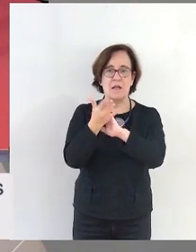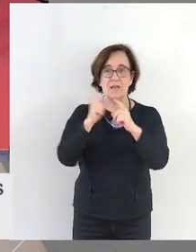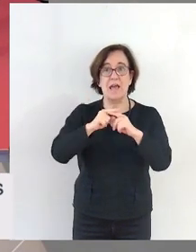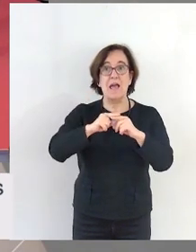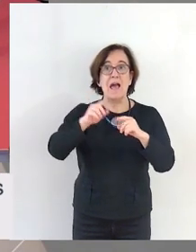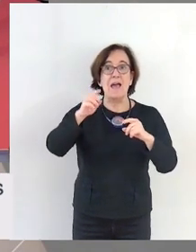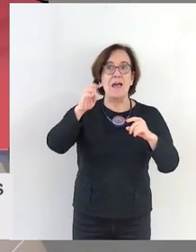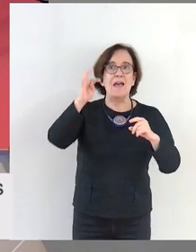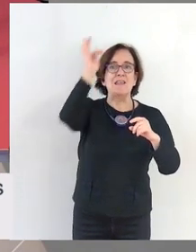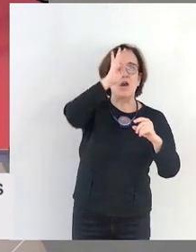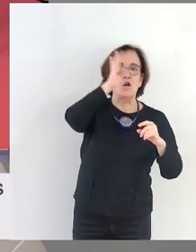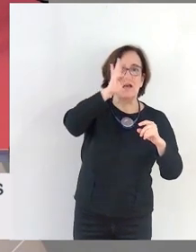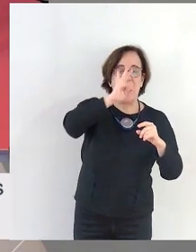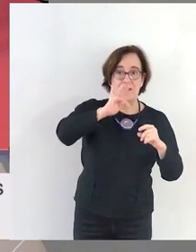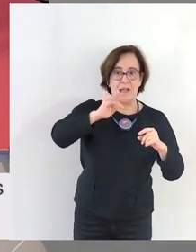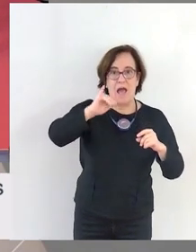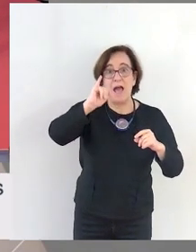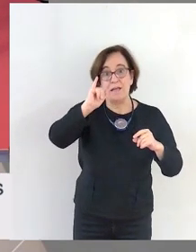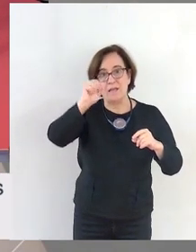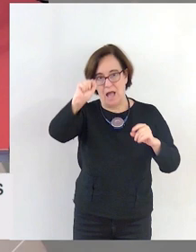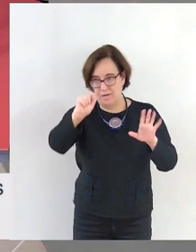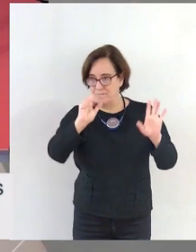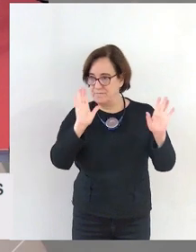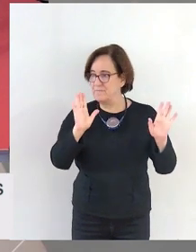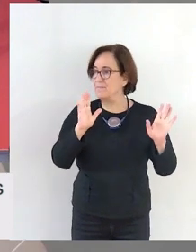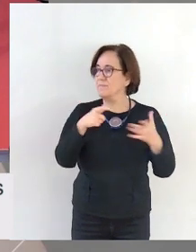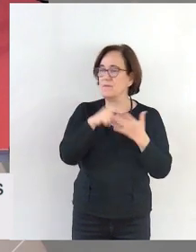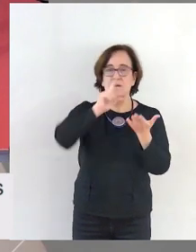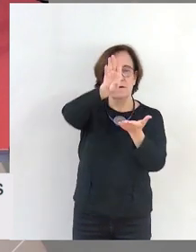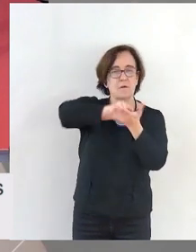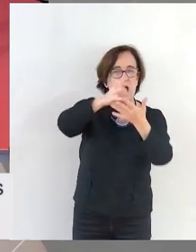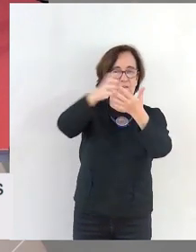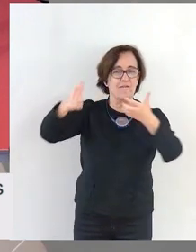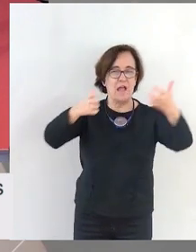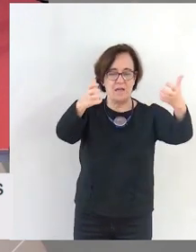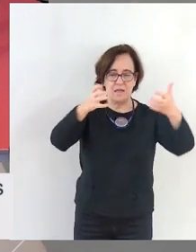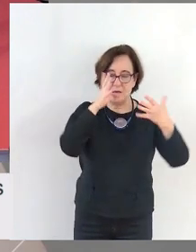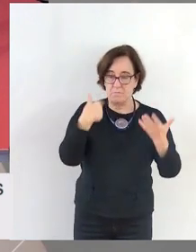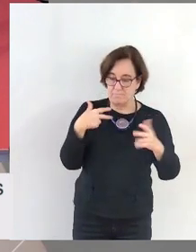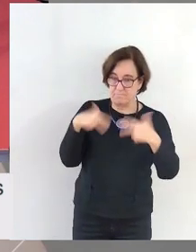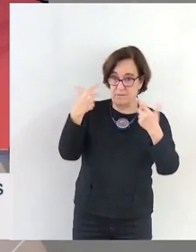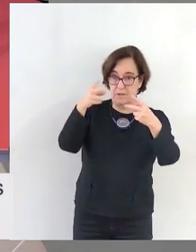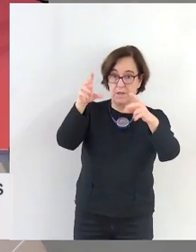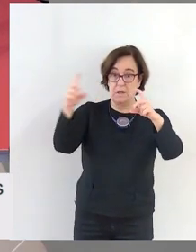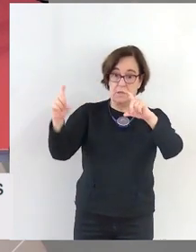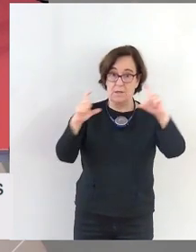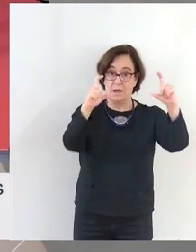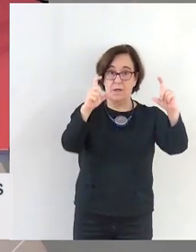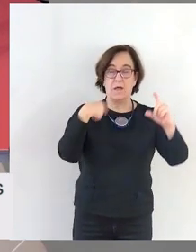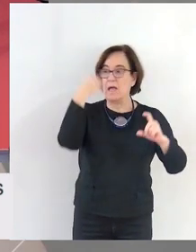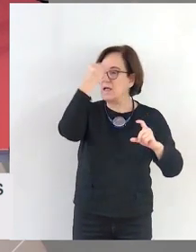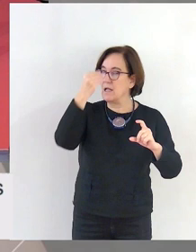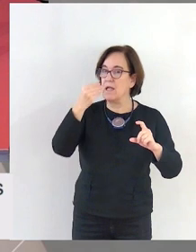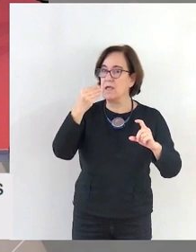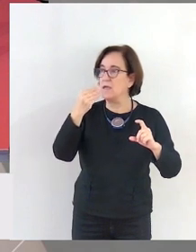inteligencia que en sus propias palabras voy a recoger eh una frase que me gusta mucho con tu permiso José Antonio que dice creo que